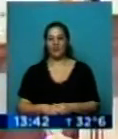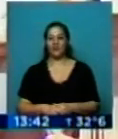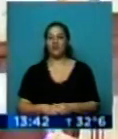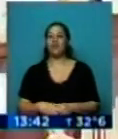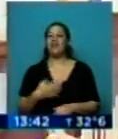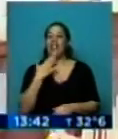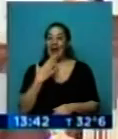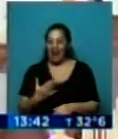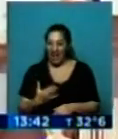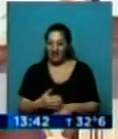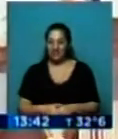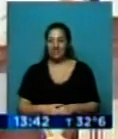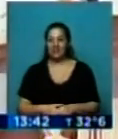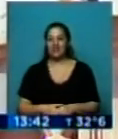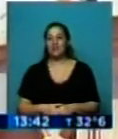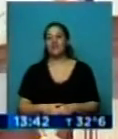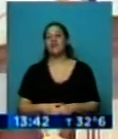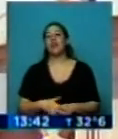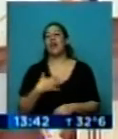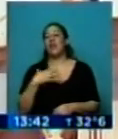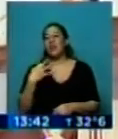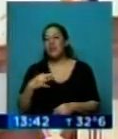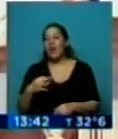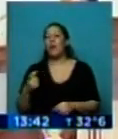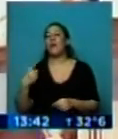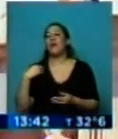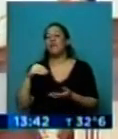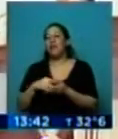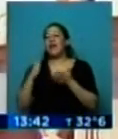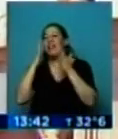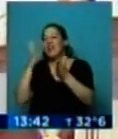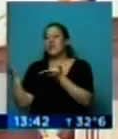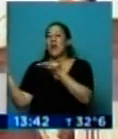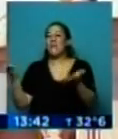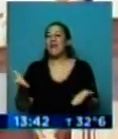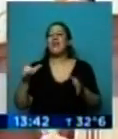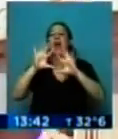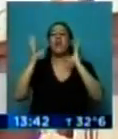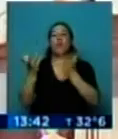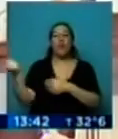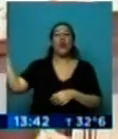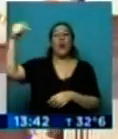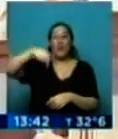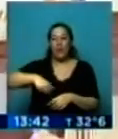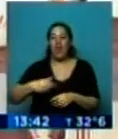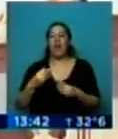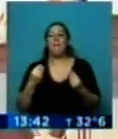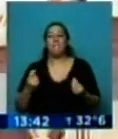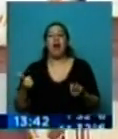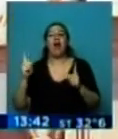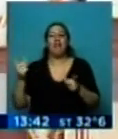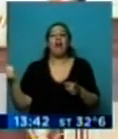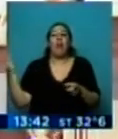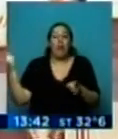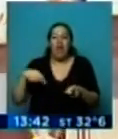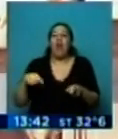Gracias. Tenemos que seguir atendiendo a los invitados de todo el mundo que han venido a sumarse a esta alegría,